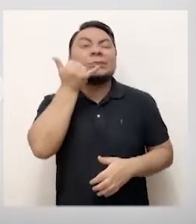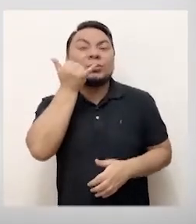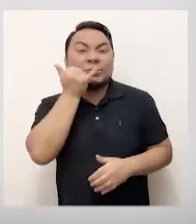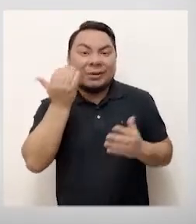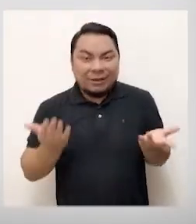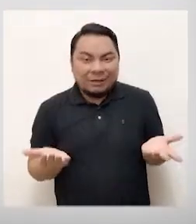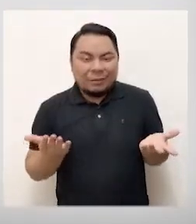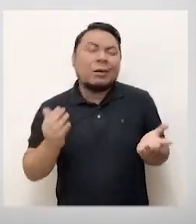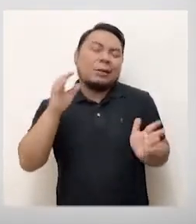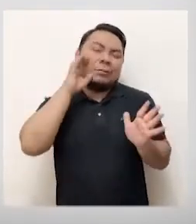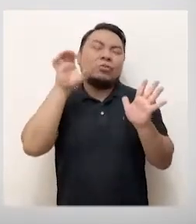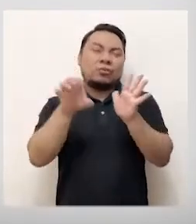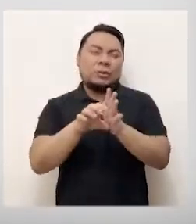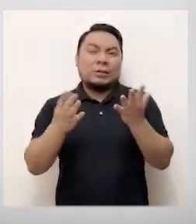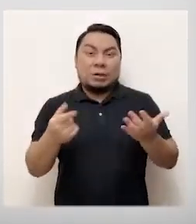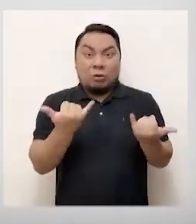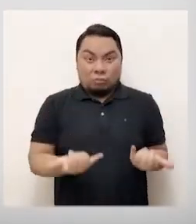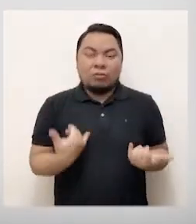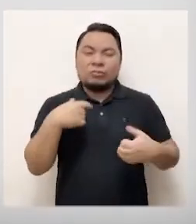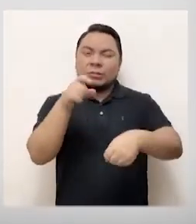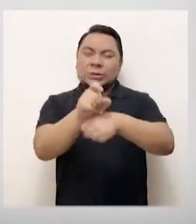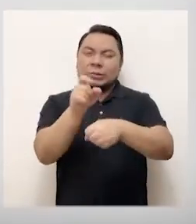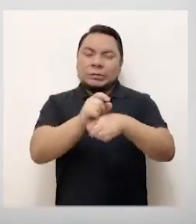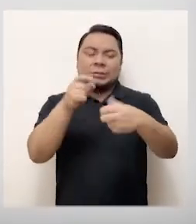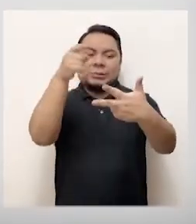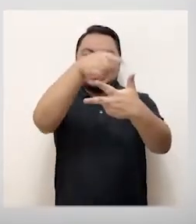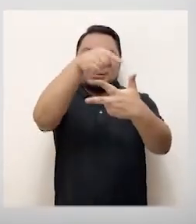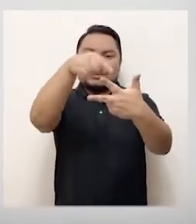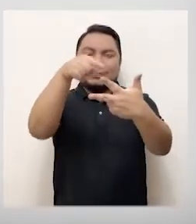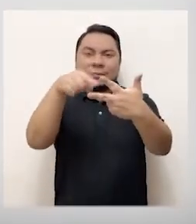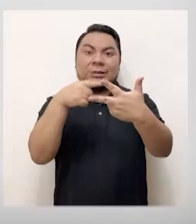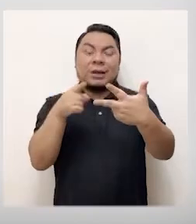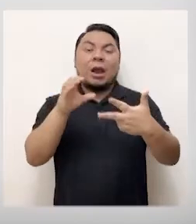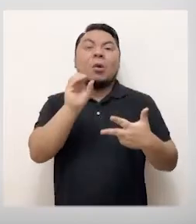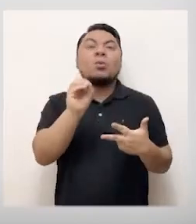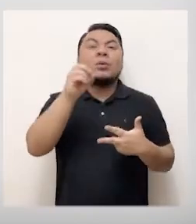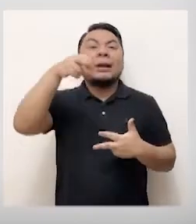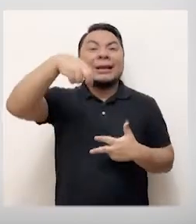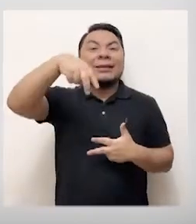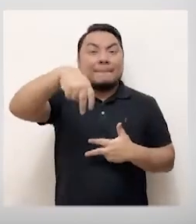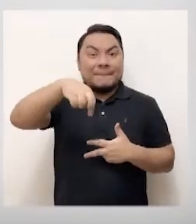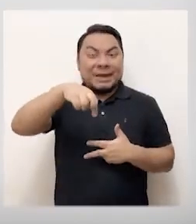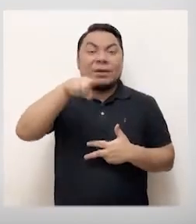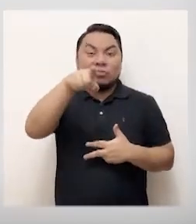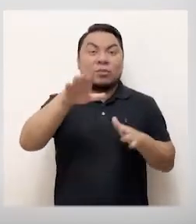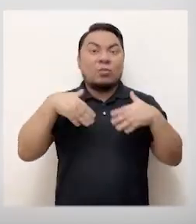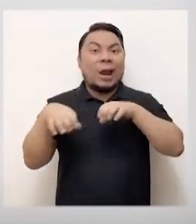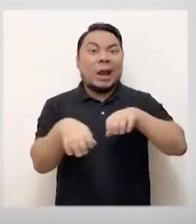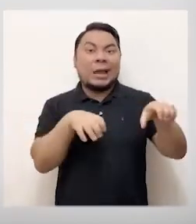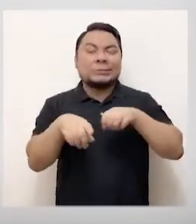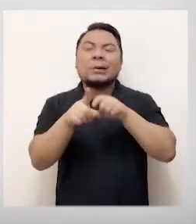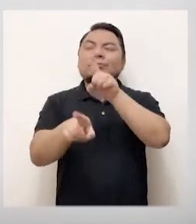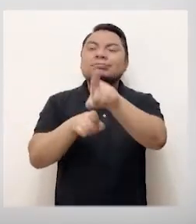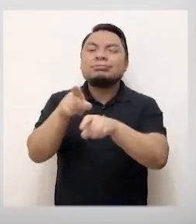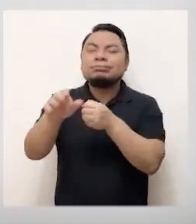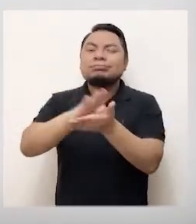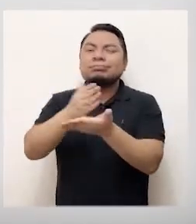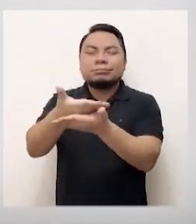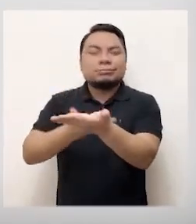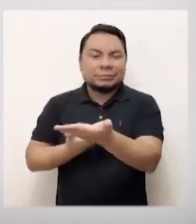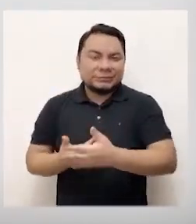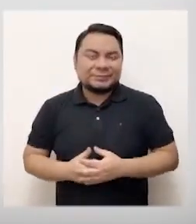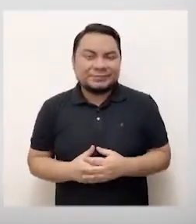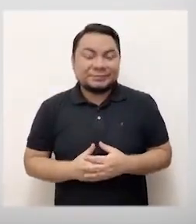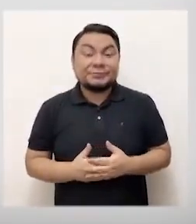celulares. Por ejemplo, conoceremos tres plataformas virtuales que la ONP tiene para que usted realice sus consultas y